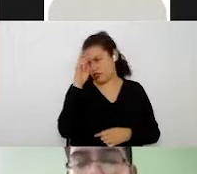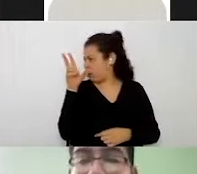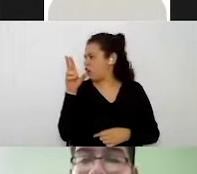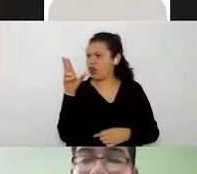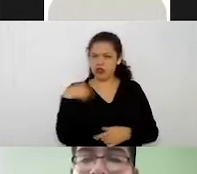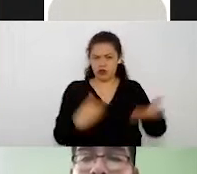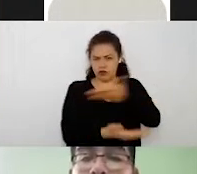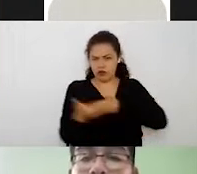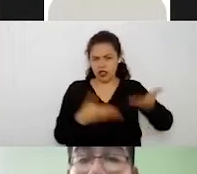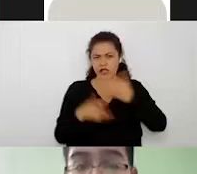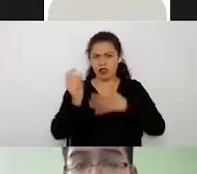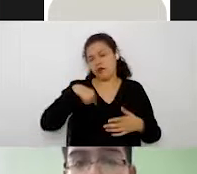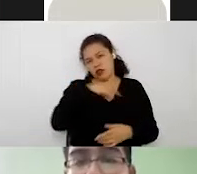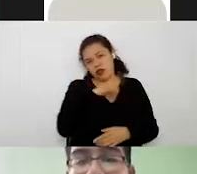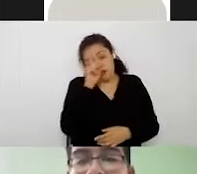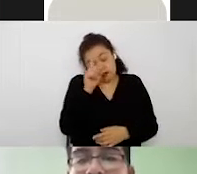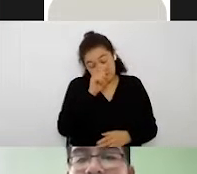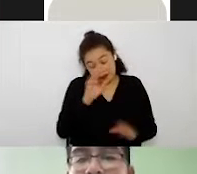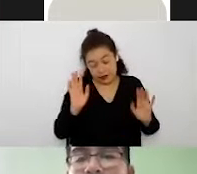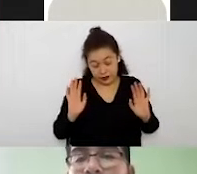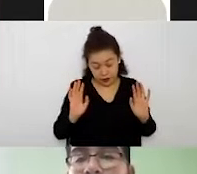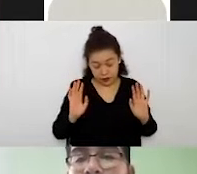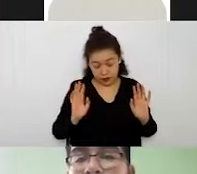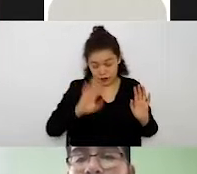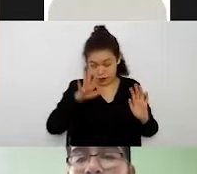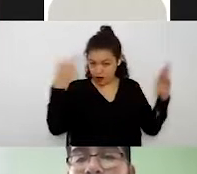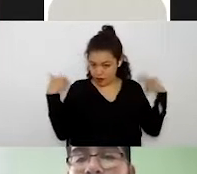compartido, pero se los dije como recomendación. Le dije, maestra,